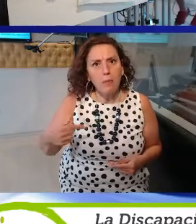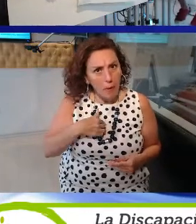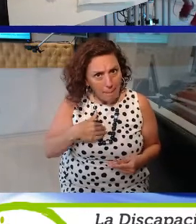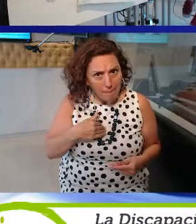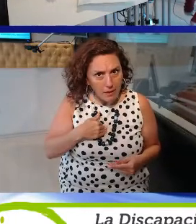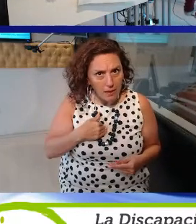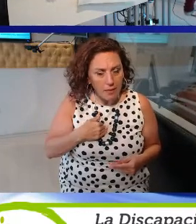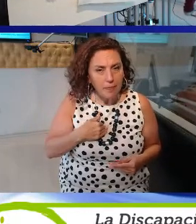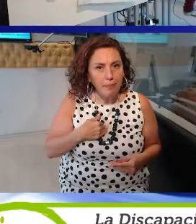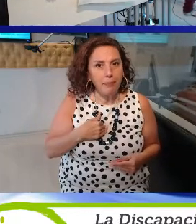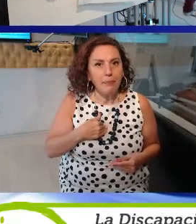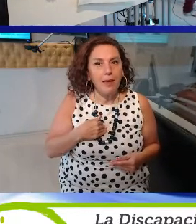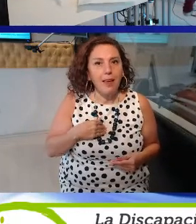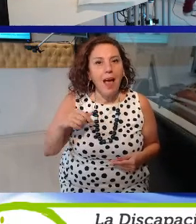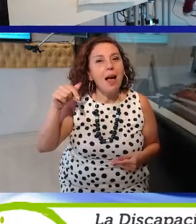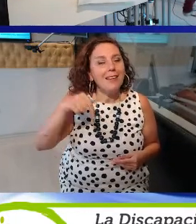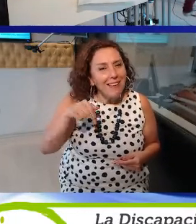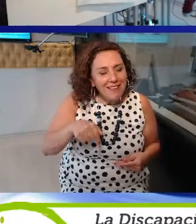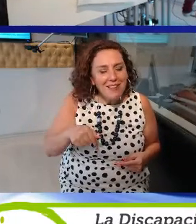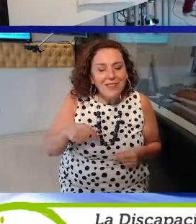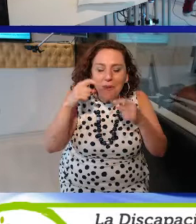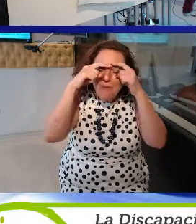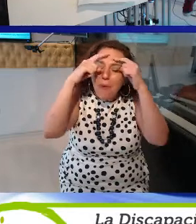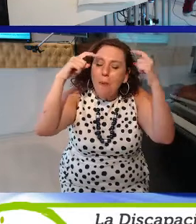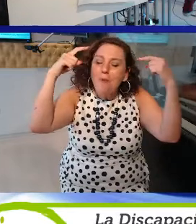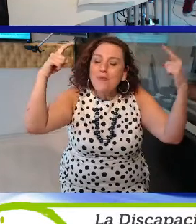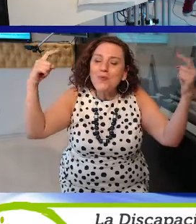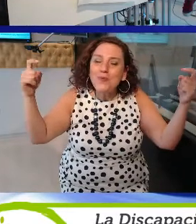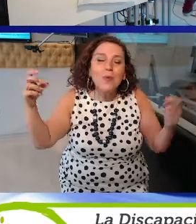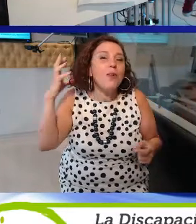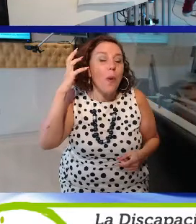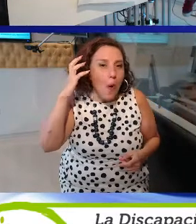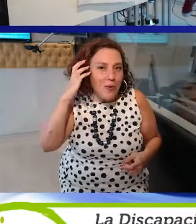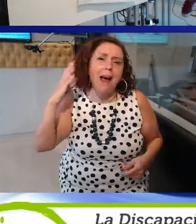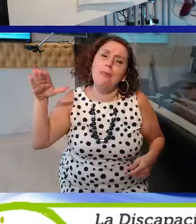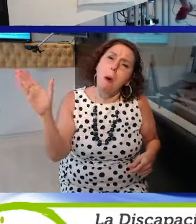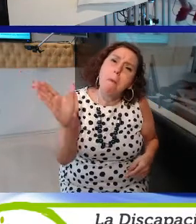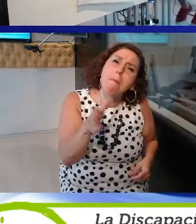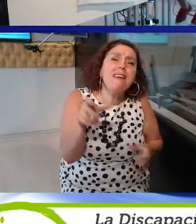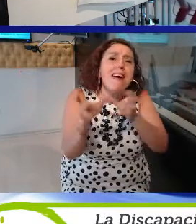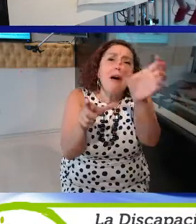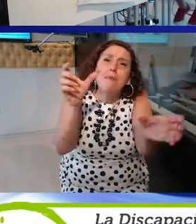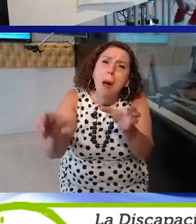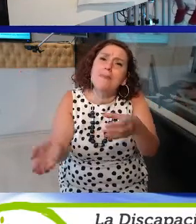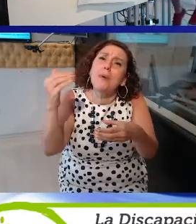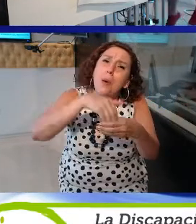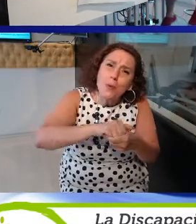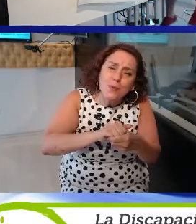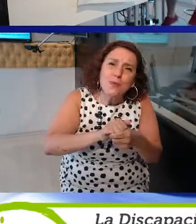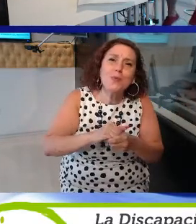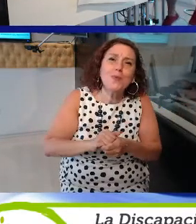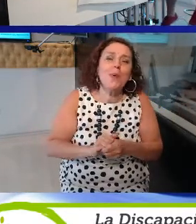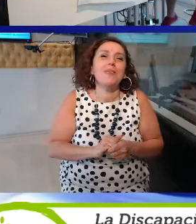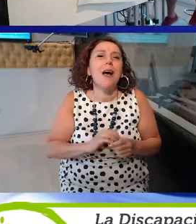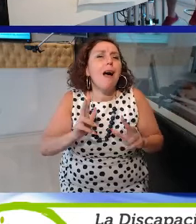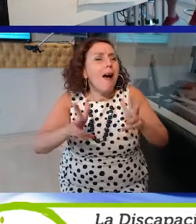nosotros estamos cumpliendo un sueño con esto, sí. Que es hacer radio más accesible, uh-huh. Y que sea accesible a las personas que usan lengua de señas o que son hablantes